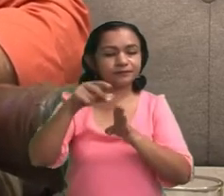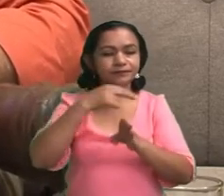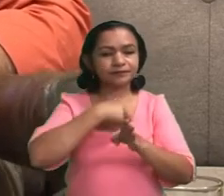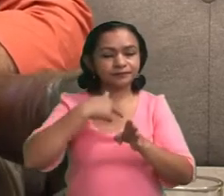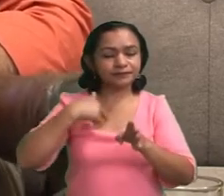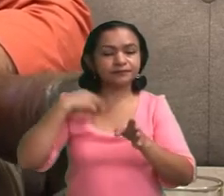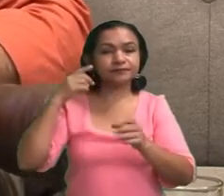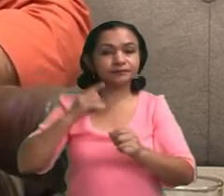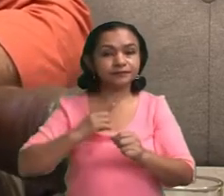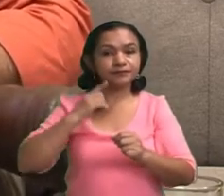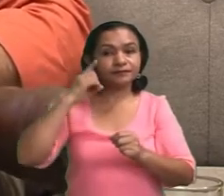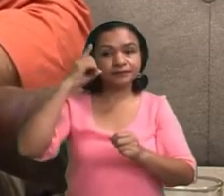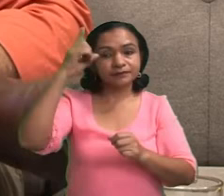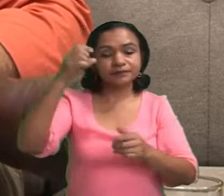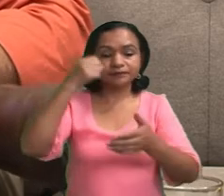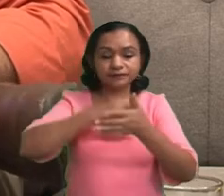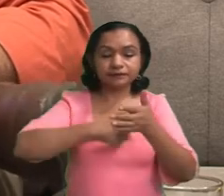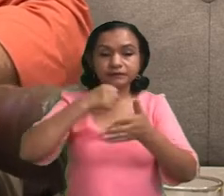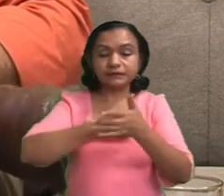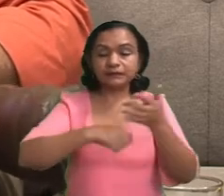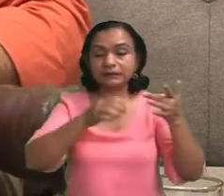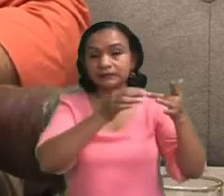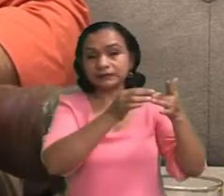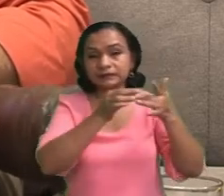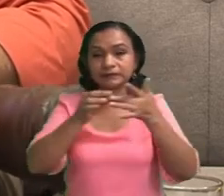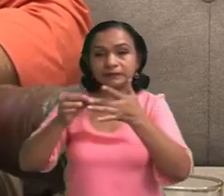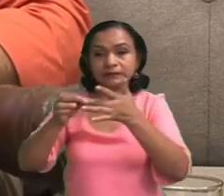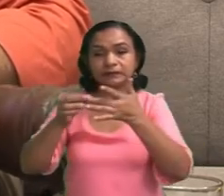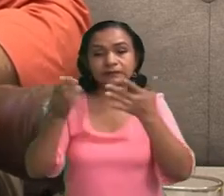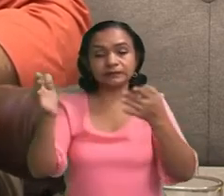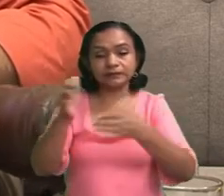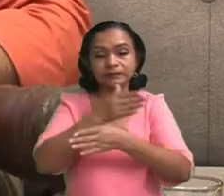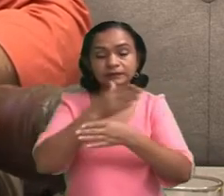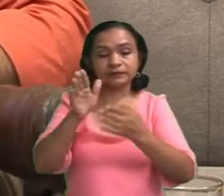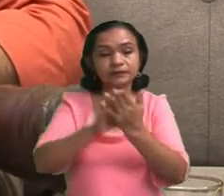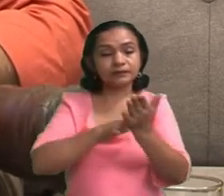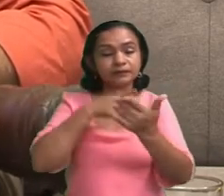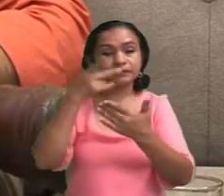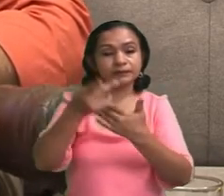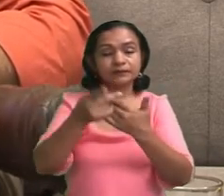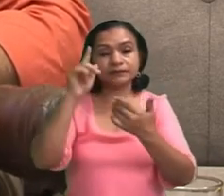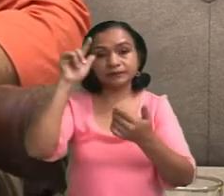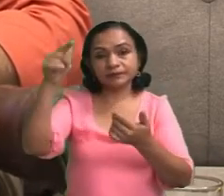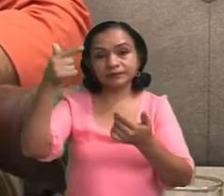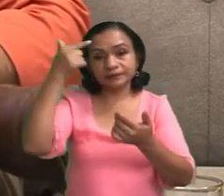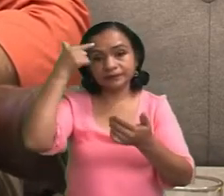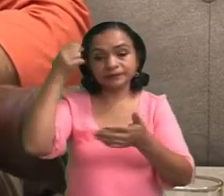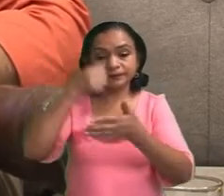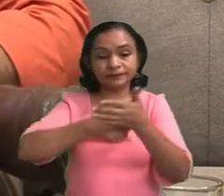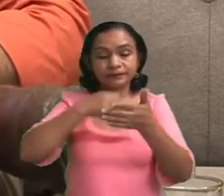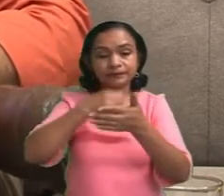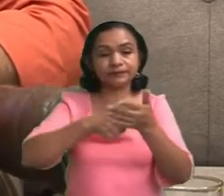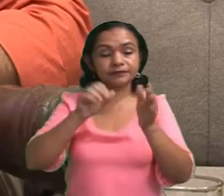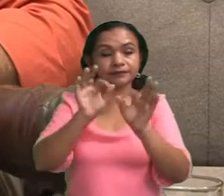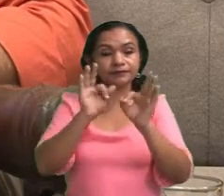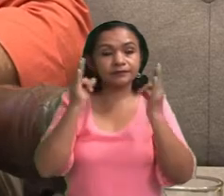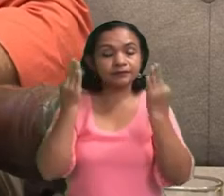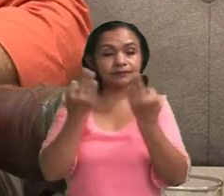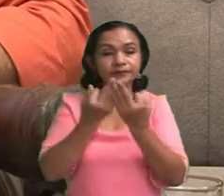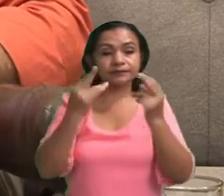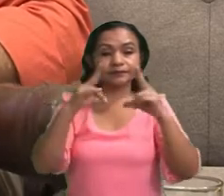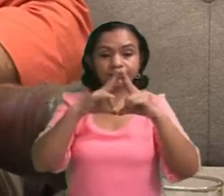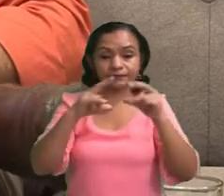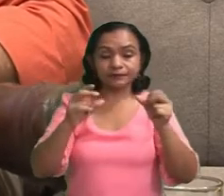venido desarrollando una lucha muy grande, ¿verdad?, con los distintos programas de gobierno y el esfuerzo de las familias campesinas